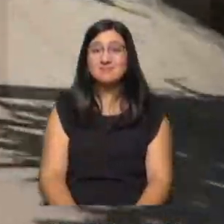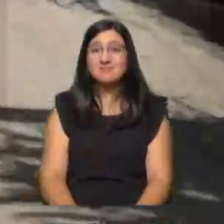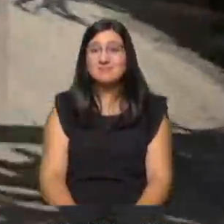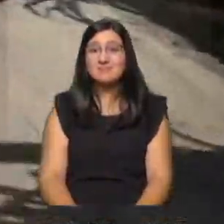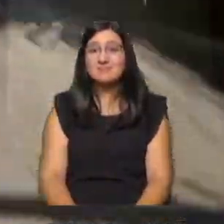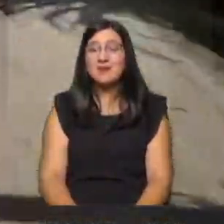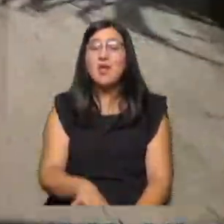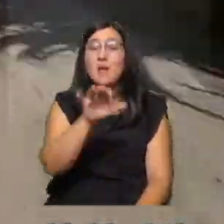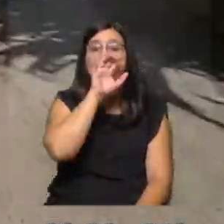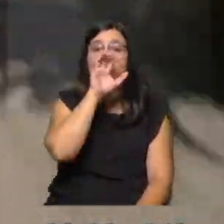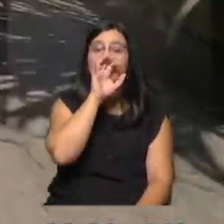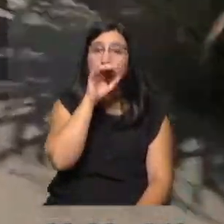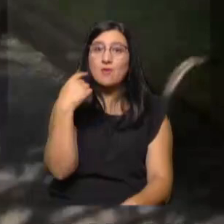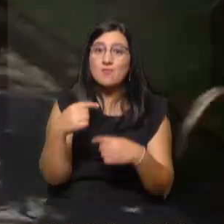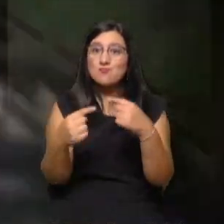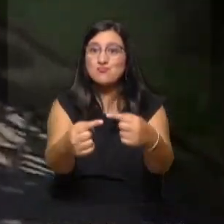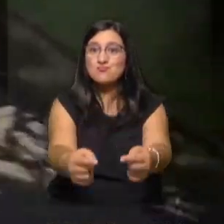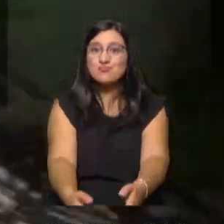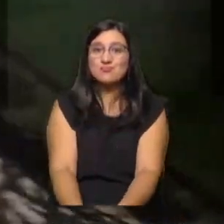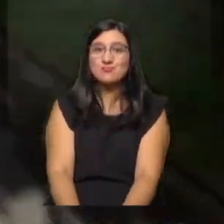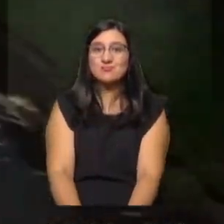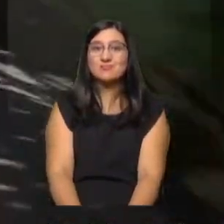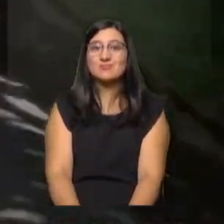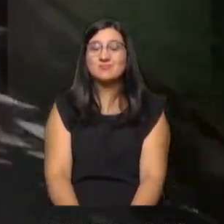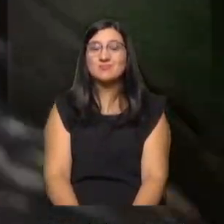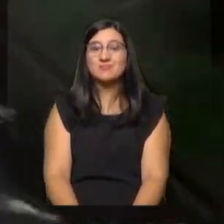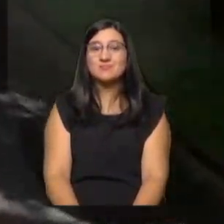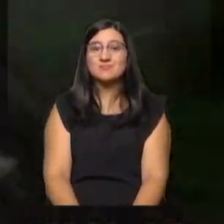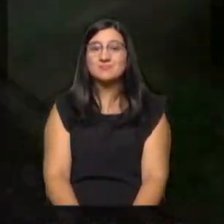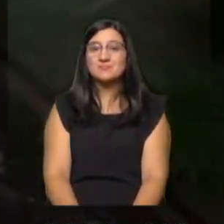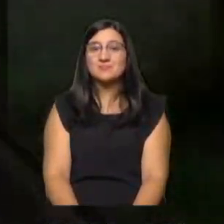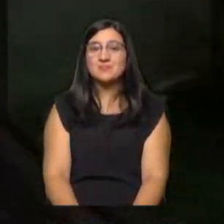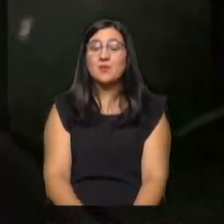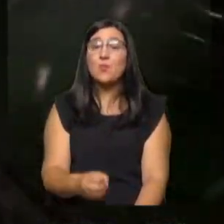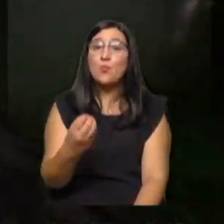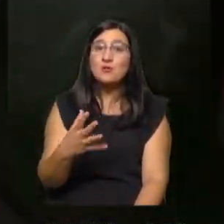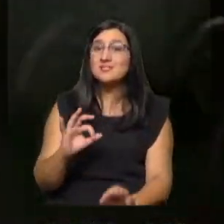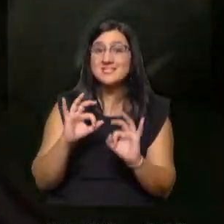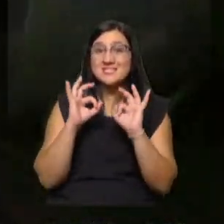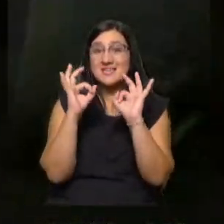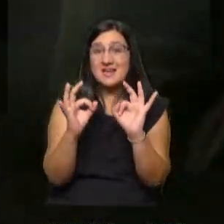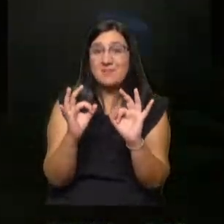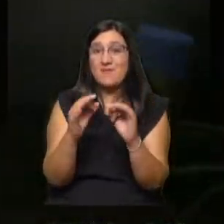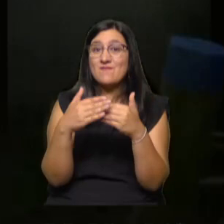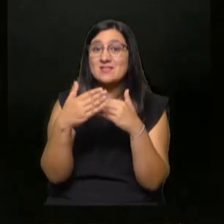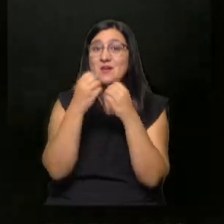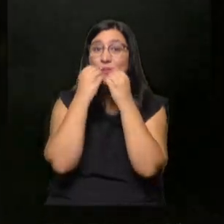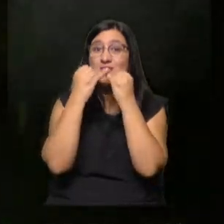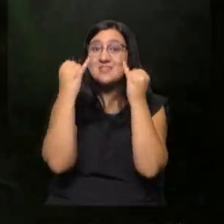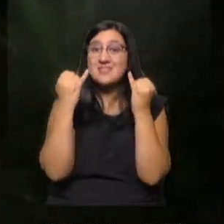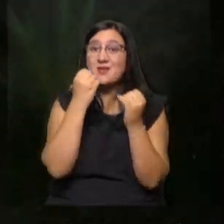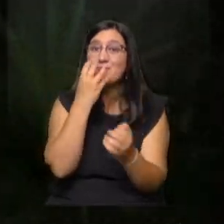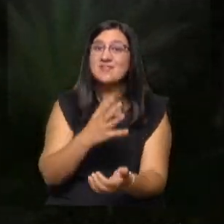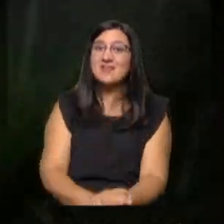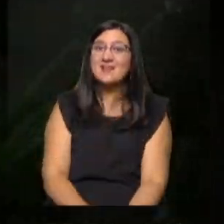también, ¿no? El perro cómo interpreta al propietario, a veces cómo pica el pichicho también ahí. Bueno, venimos llegando, ¿eh? Vecina, buen día, ¿cómo le